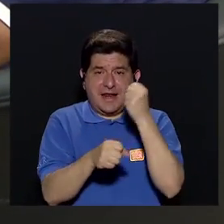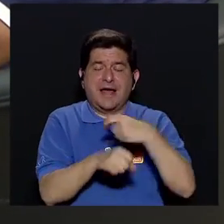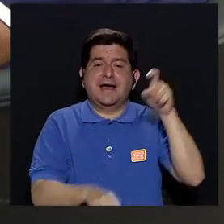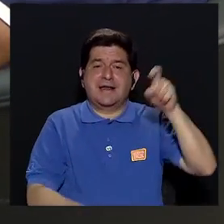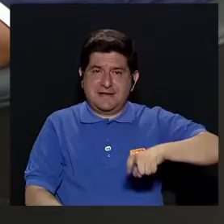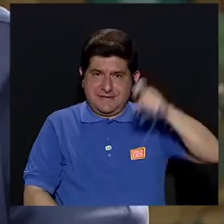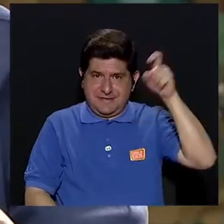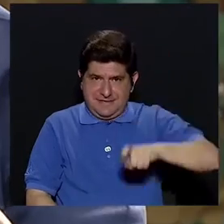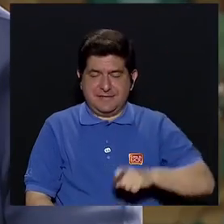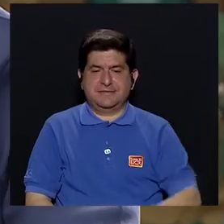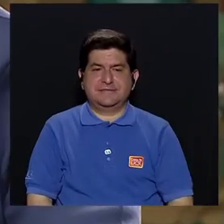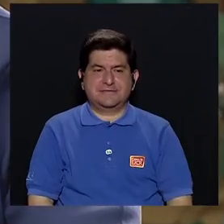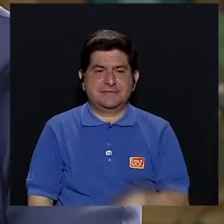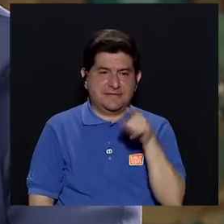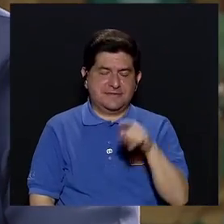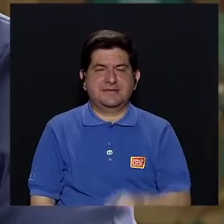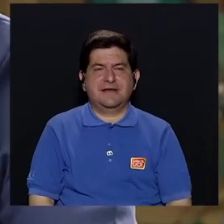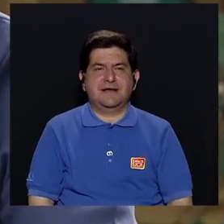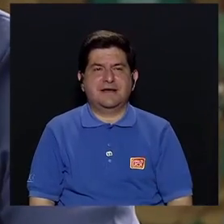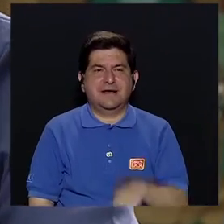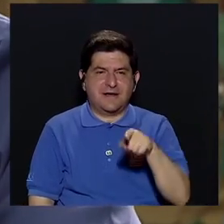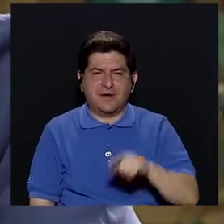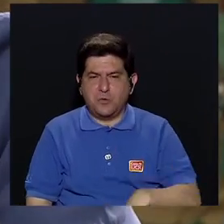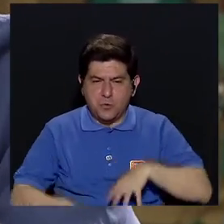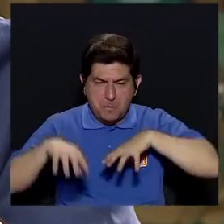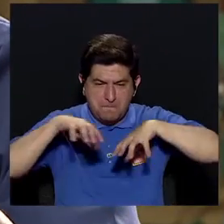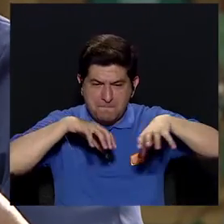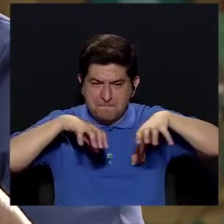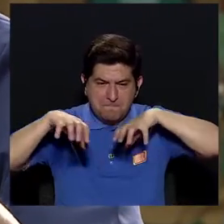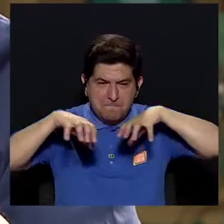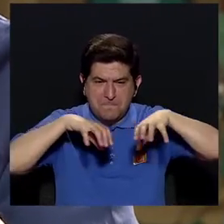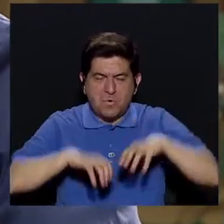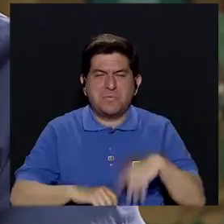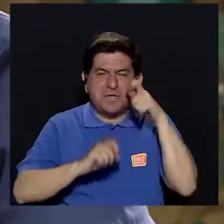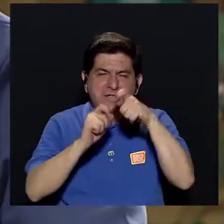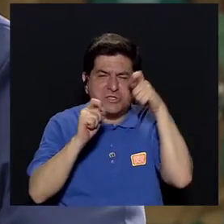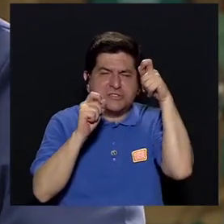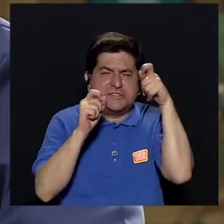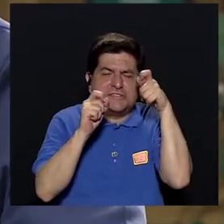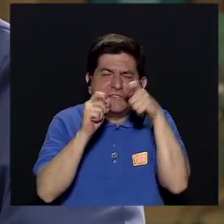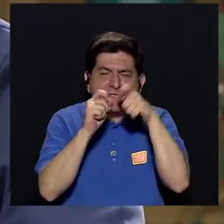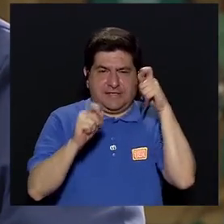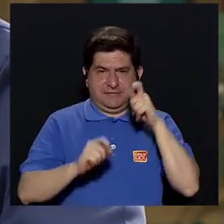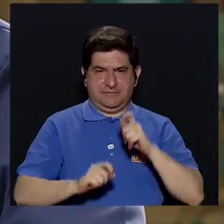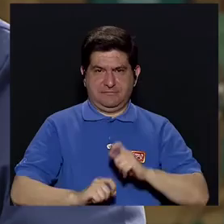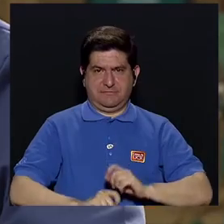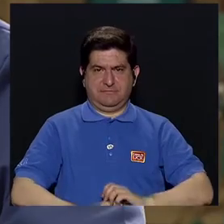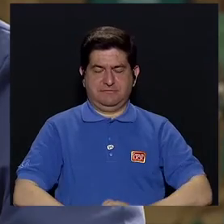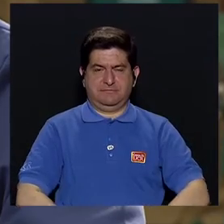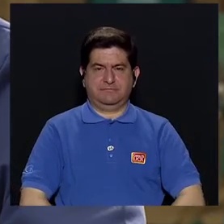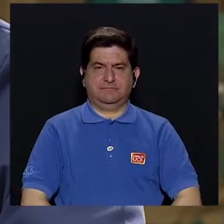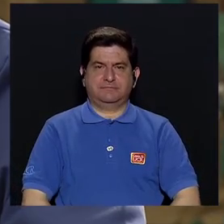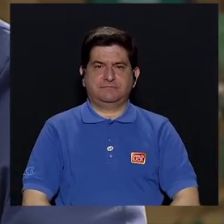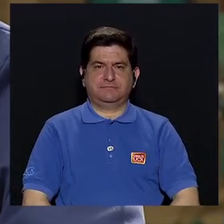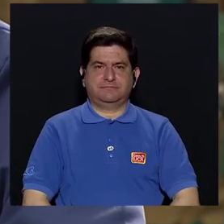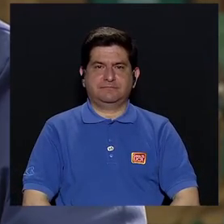requiere de una motriz o una motora fina realmente muy, muy, muy, muy alta para que